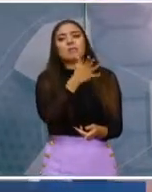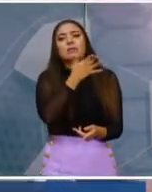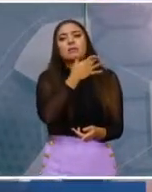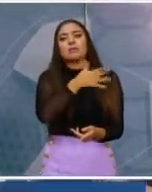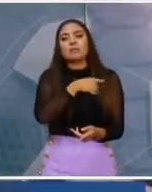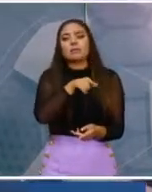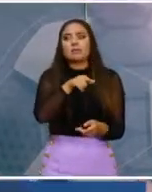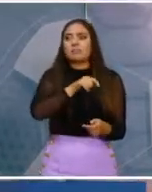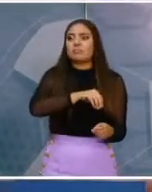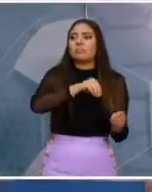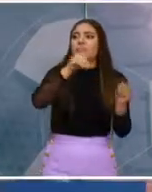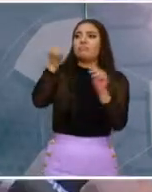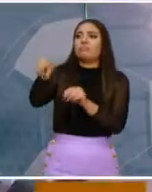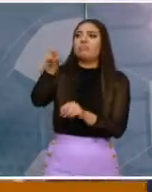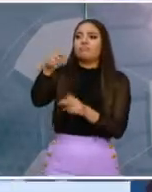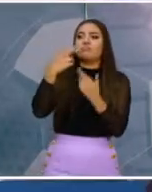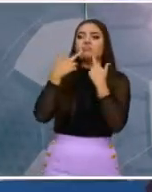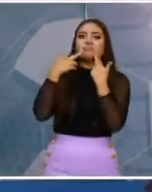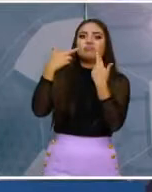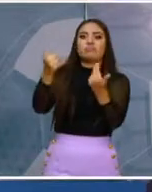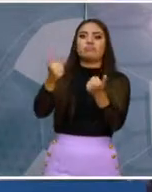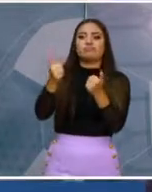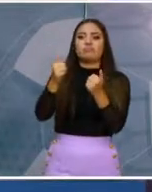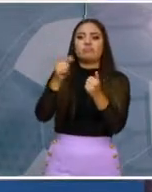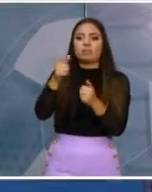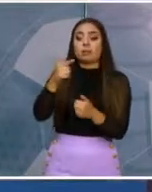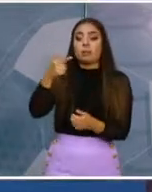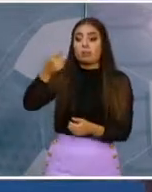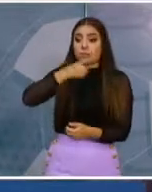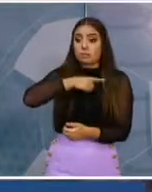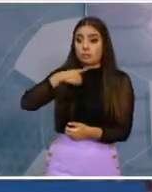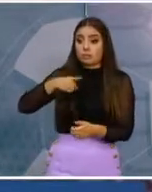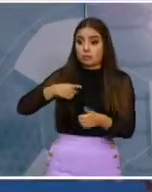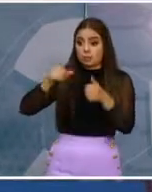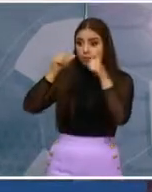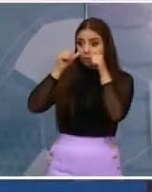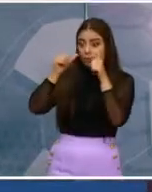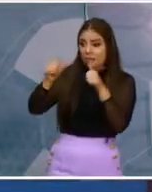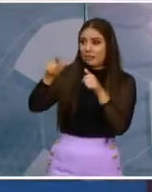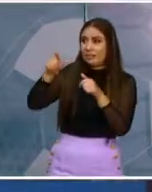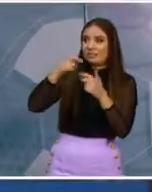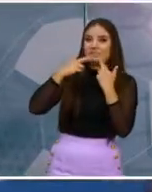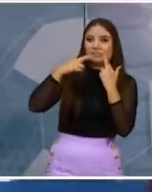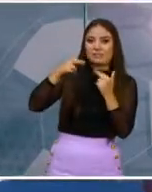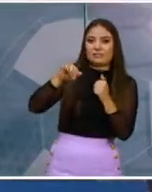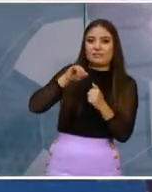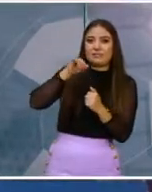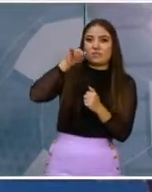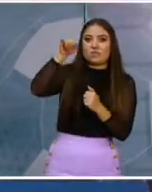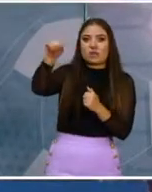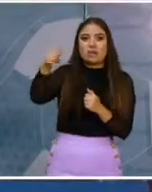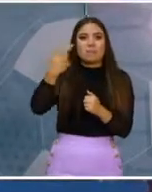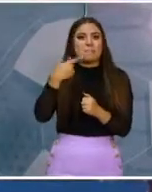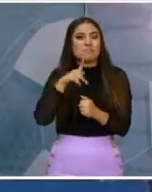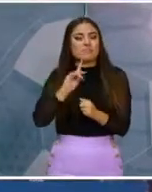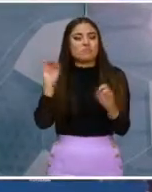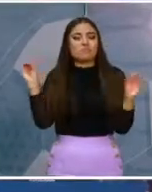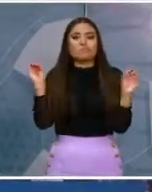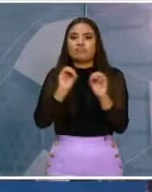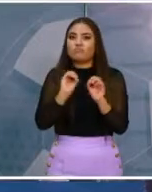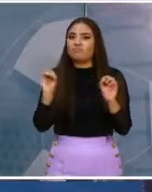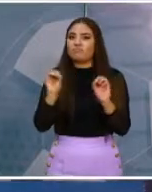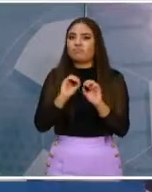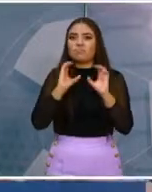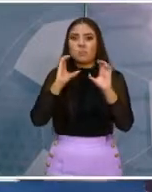donde se nos pida la atención a gente de las áreas rurales, pero no estamos en condiciones para poder darlas. De seguridad no hay. ¿Qué